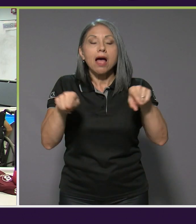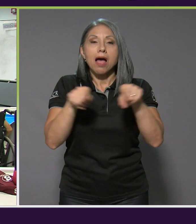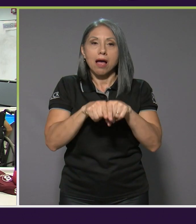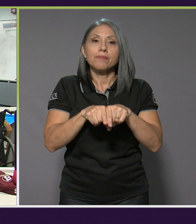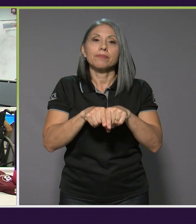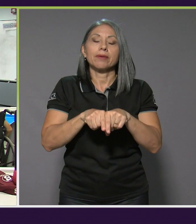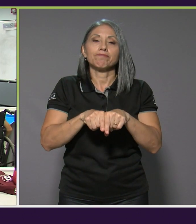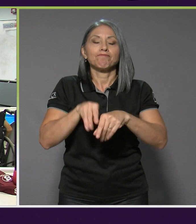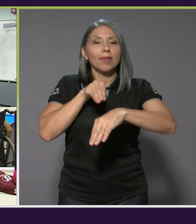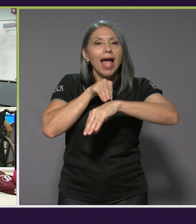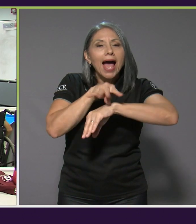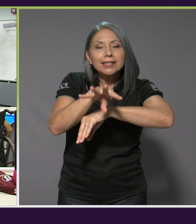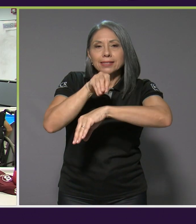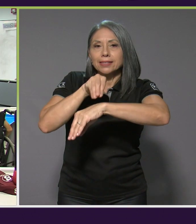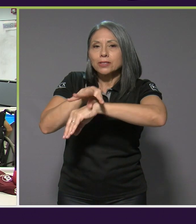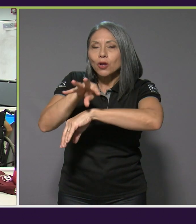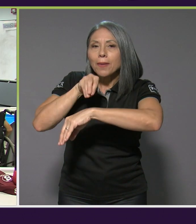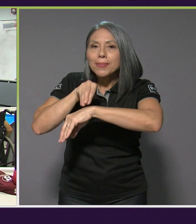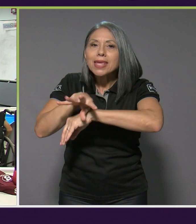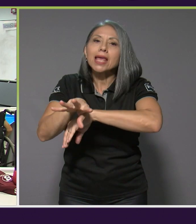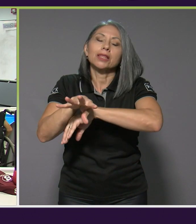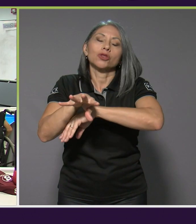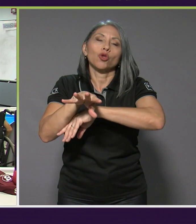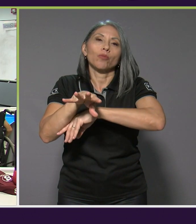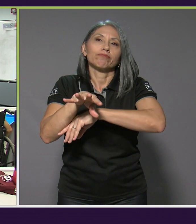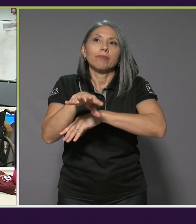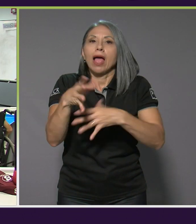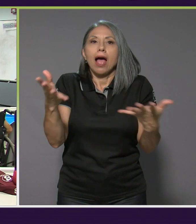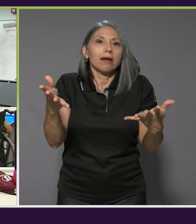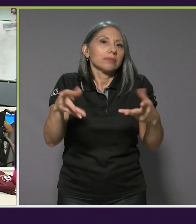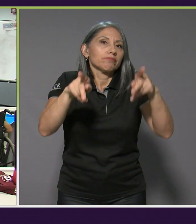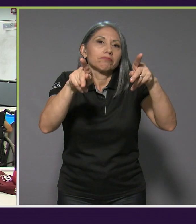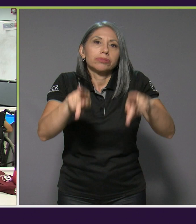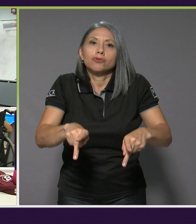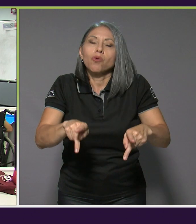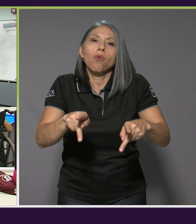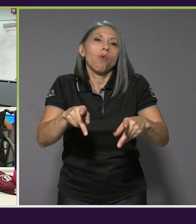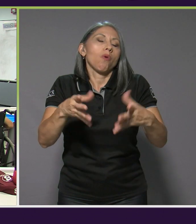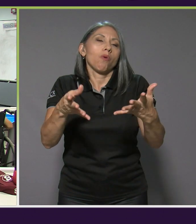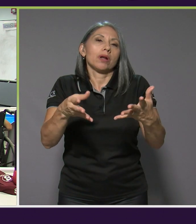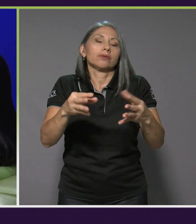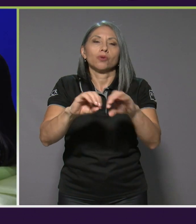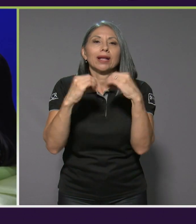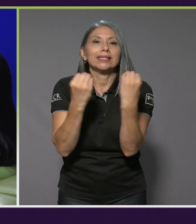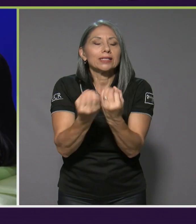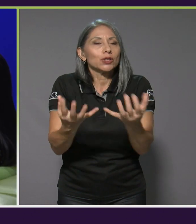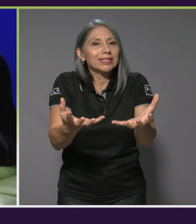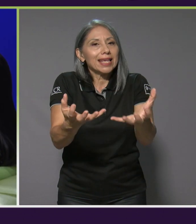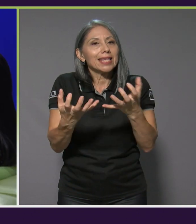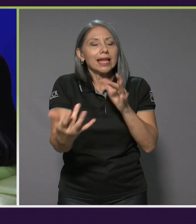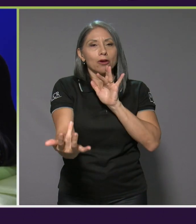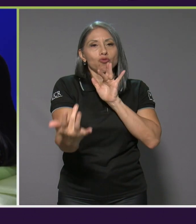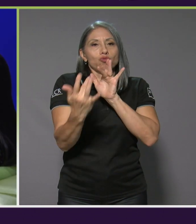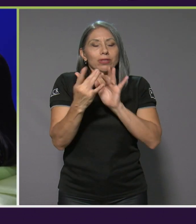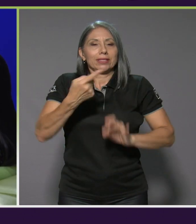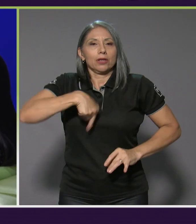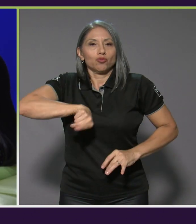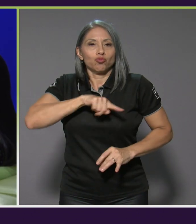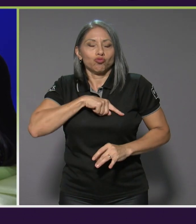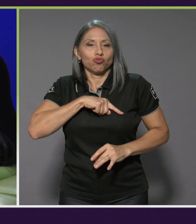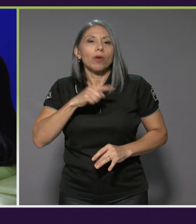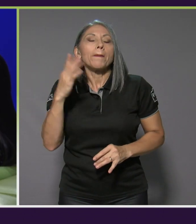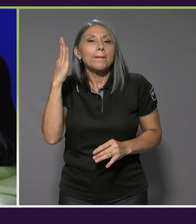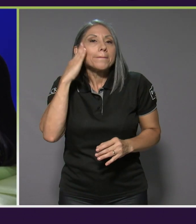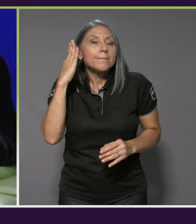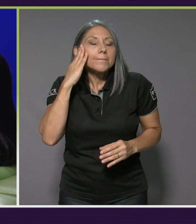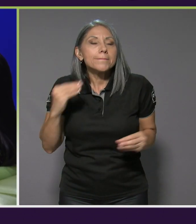del asesoramiento a quienes tengan a bien, ¿verdad?, acercarse a nosotros para tener mayor conocimiento,